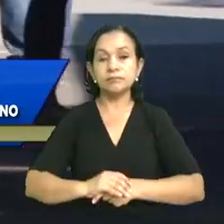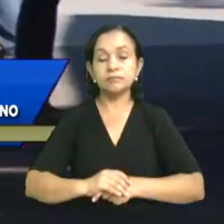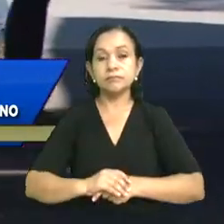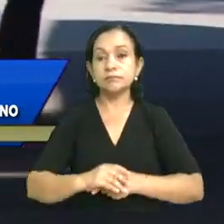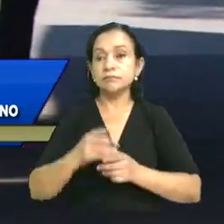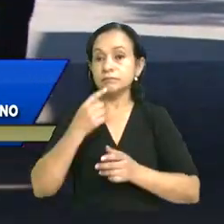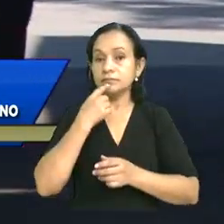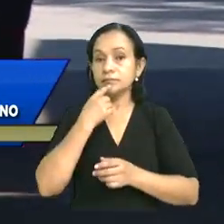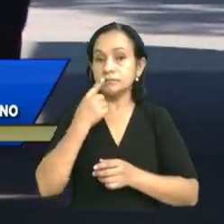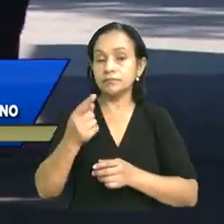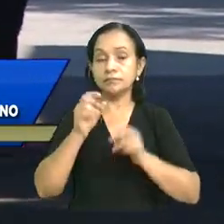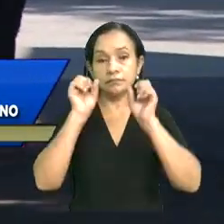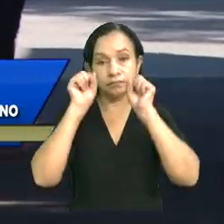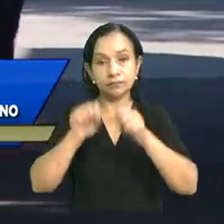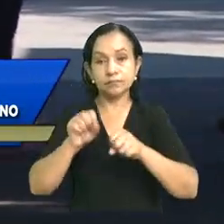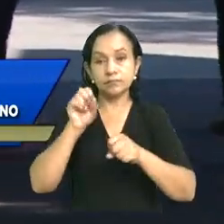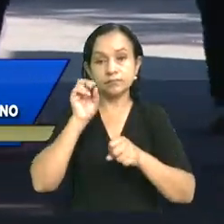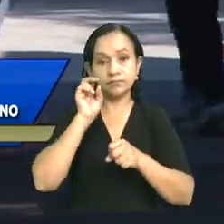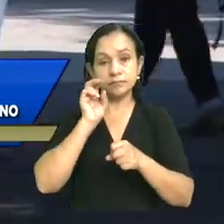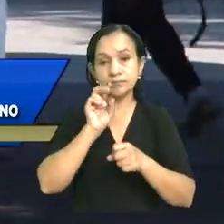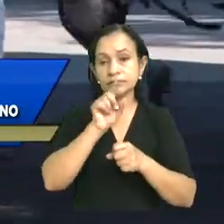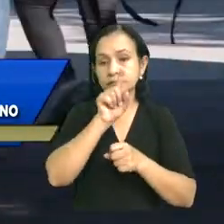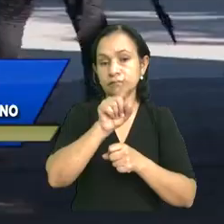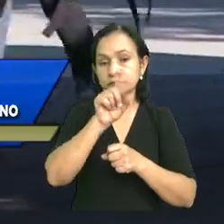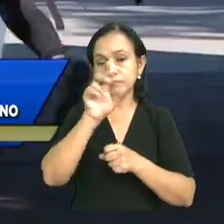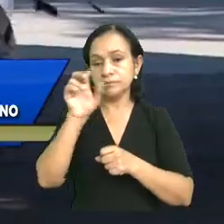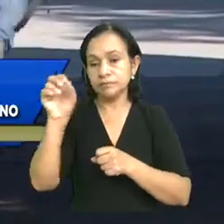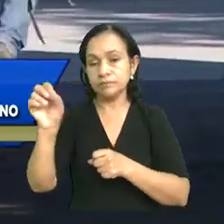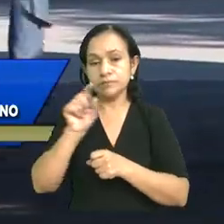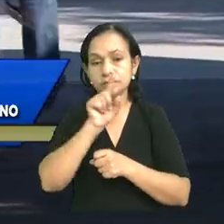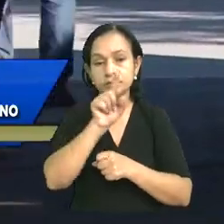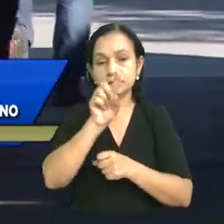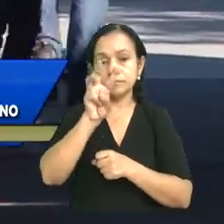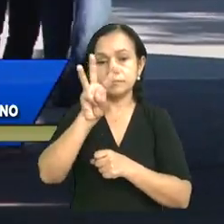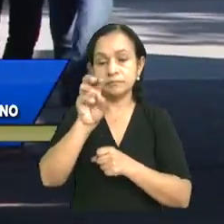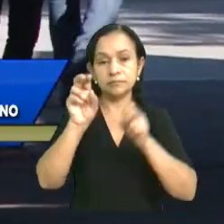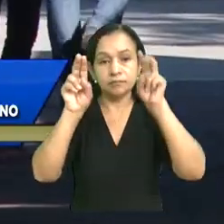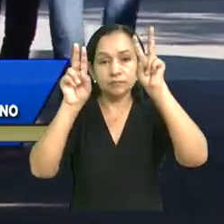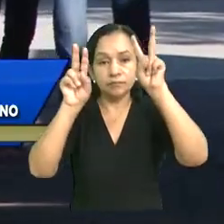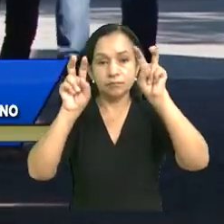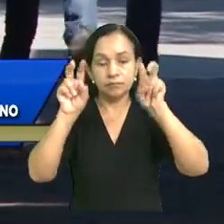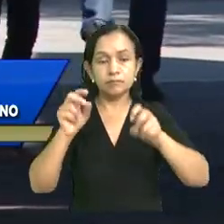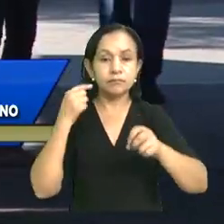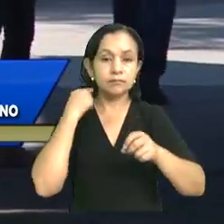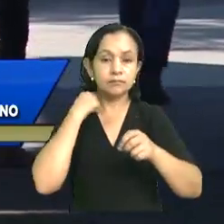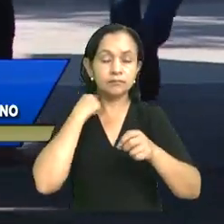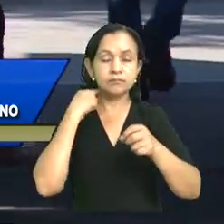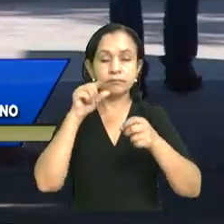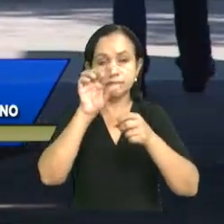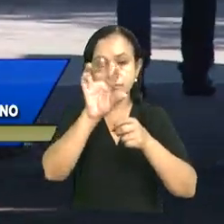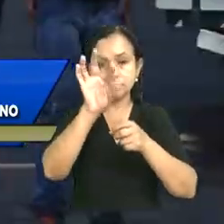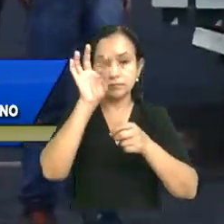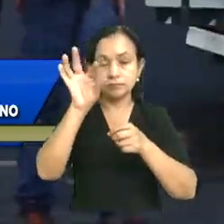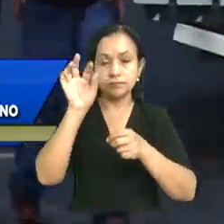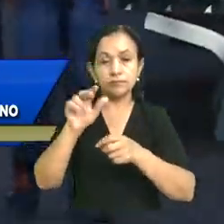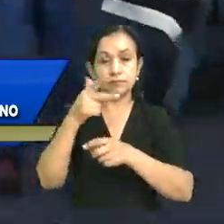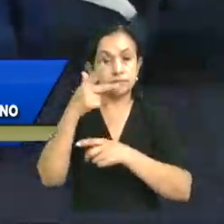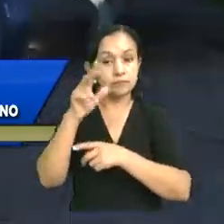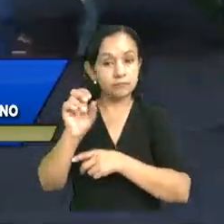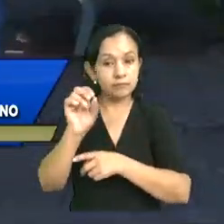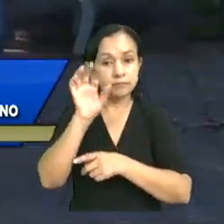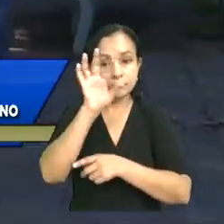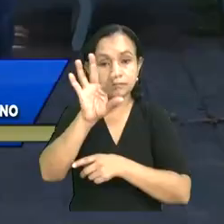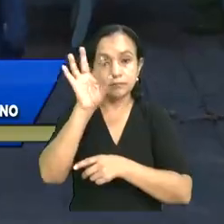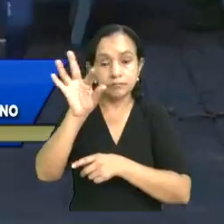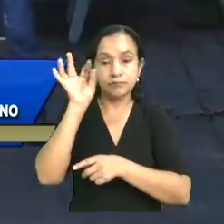es decir, podemos tener 100, 130 temas, pero tenemos 100 prioridades, por ejemplo, 80 prioridades y otros